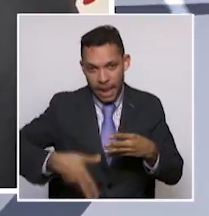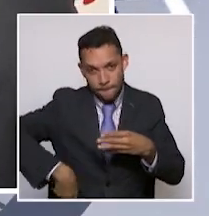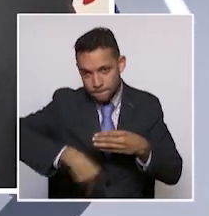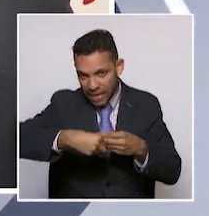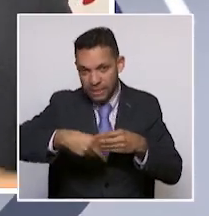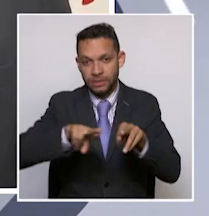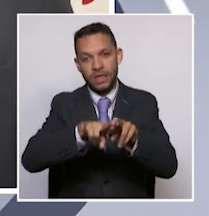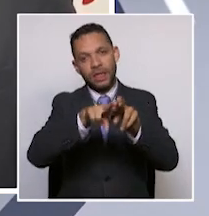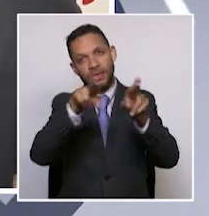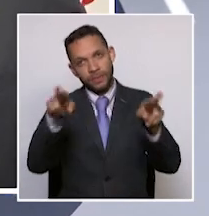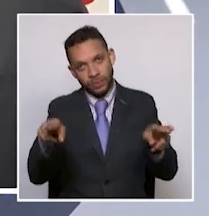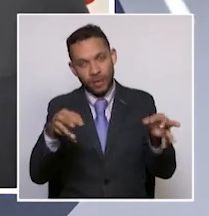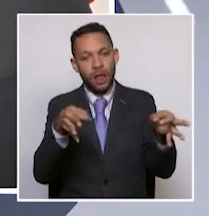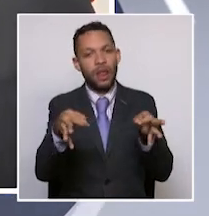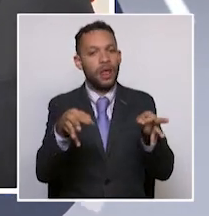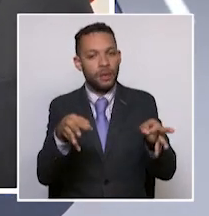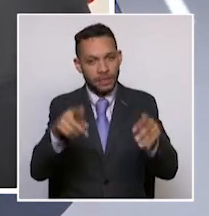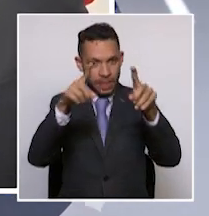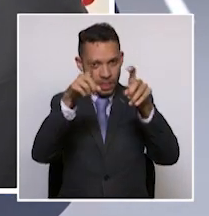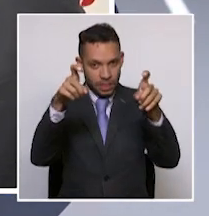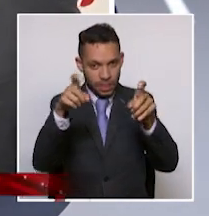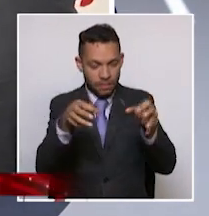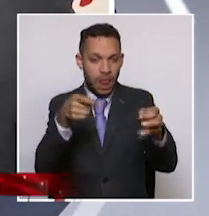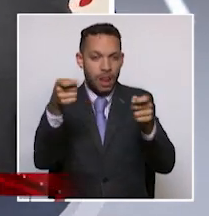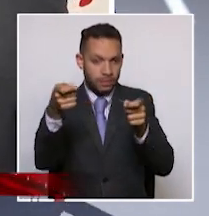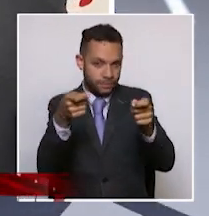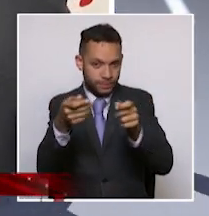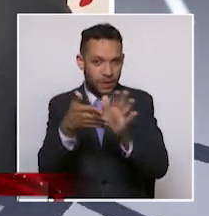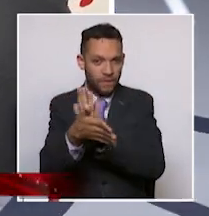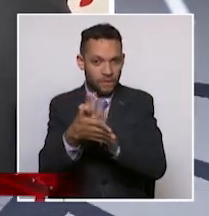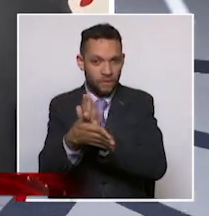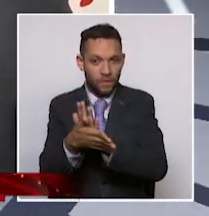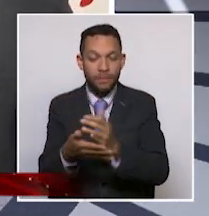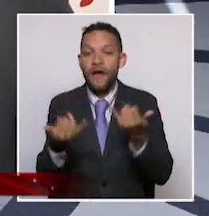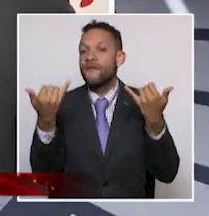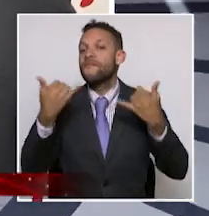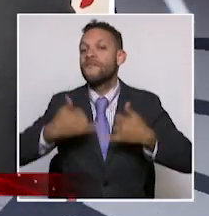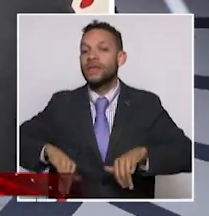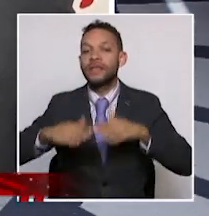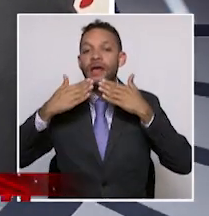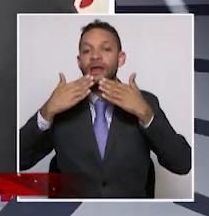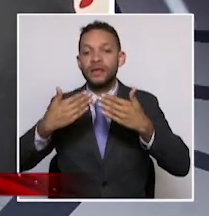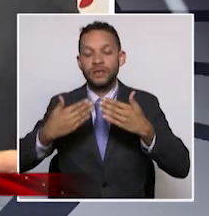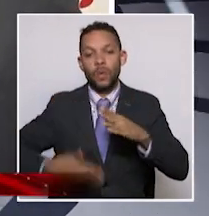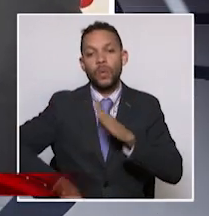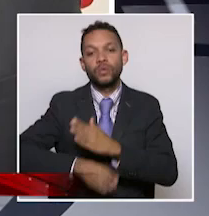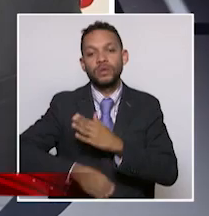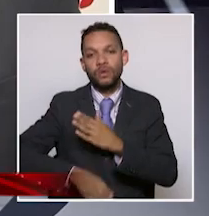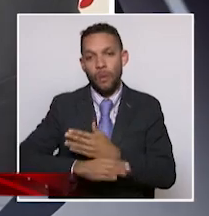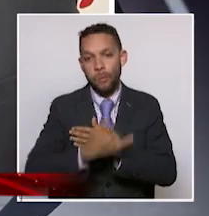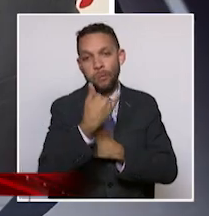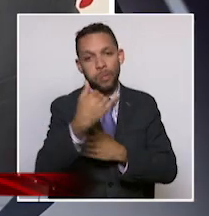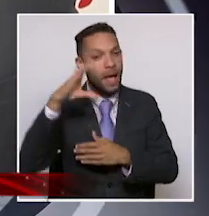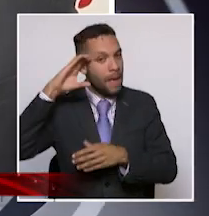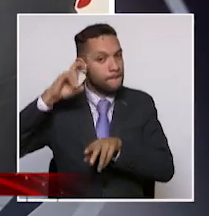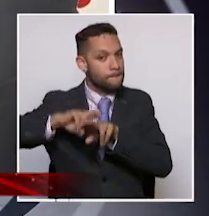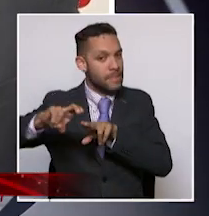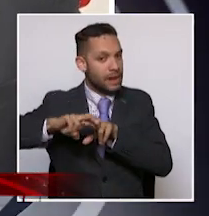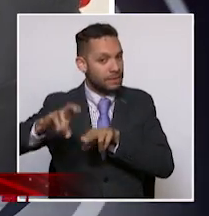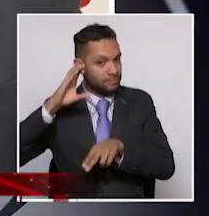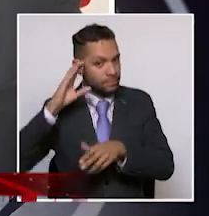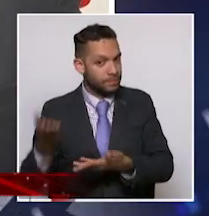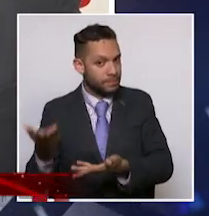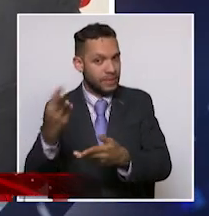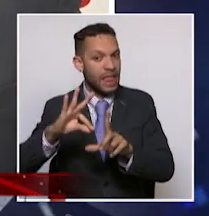esta información frente a los resultados que arrojó este observatorio. Esa es la información que tenemos por el momento desde Pereira. Daniela, continuamos con más información en